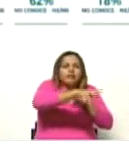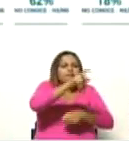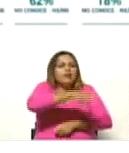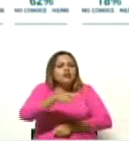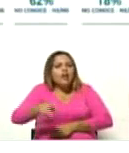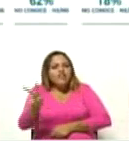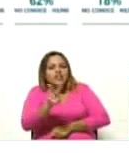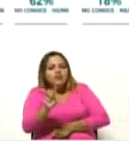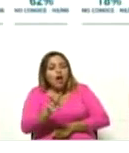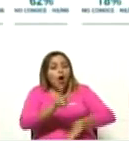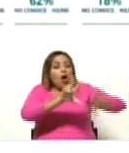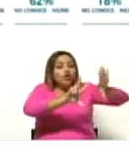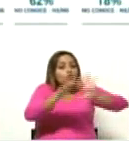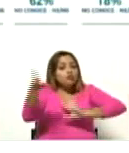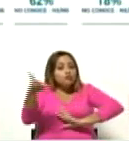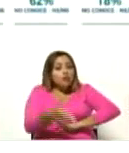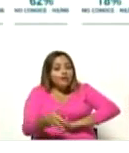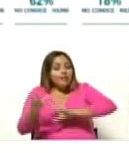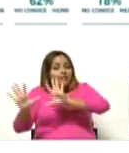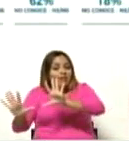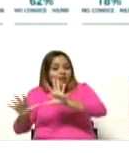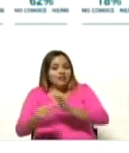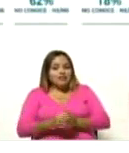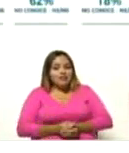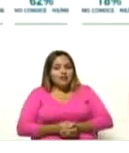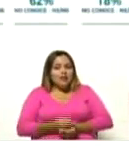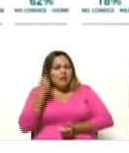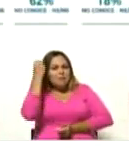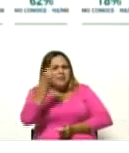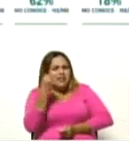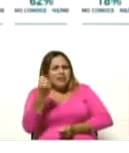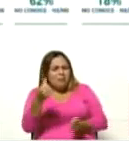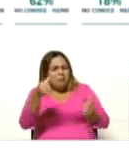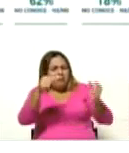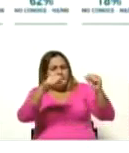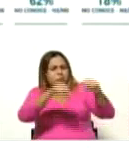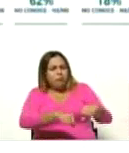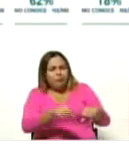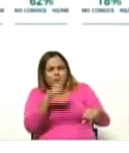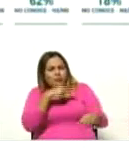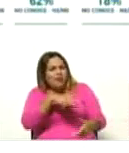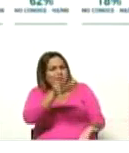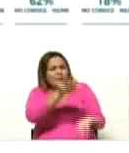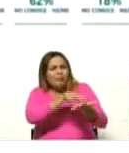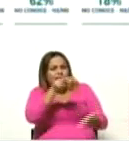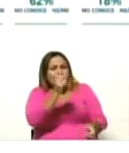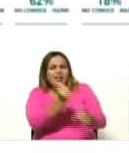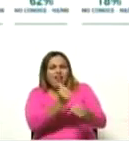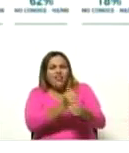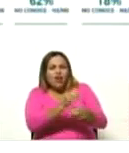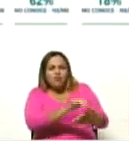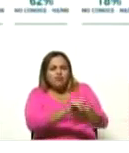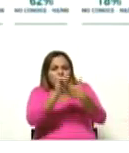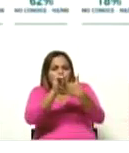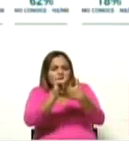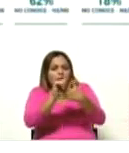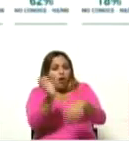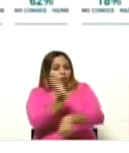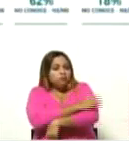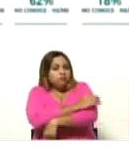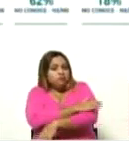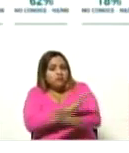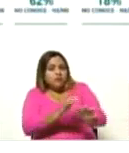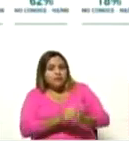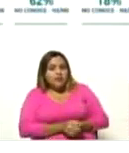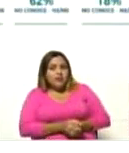8 de cada 10, tiene una opinión desfavorable o no aprueba la gestión de estos líderes. Fíjate que los